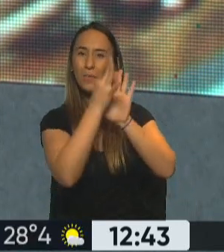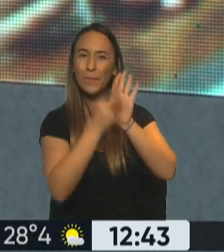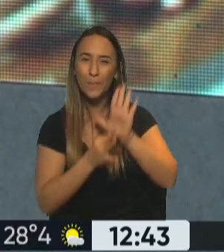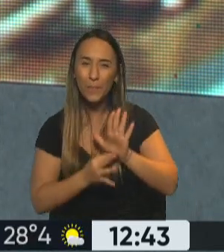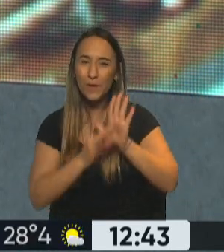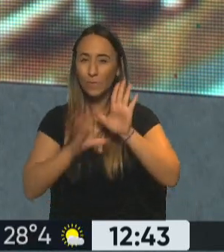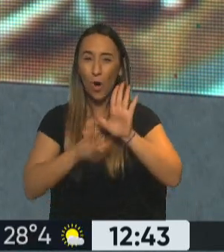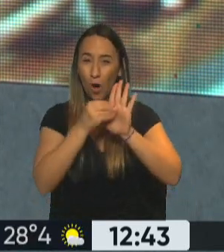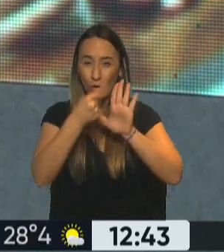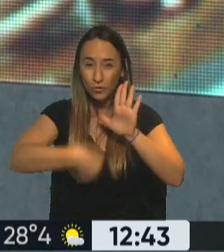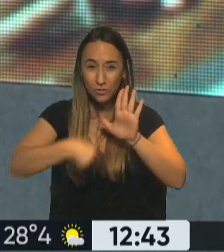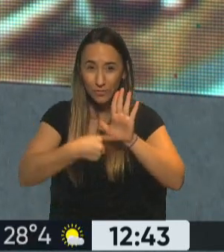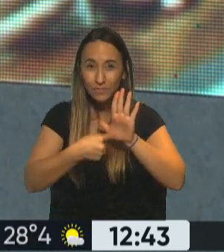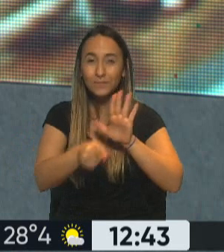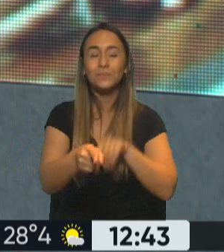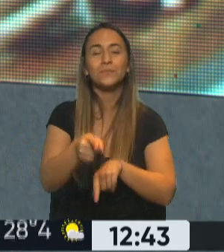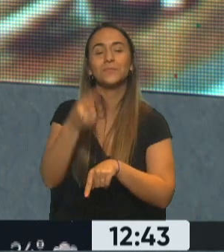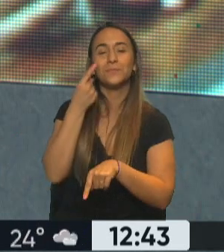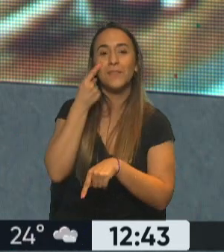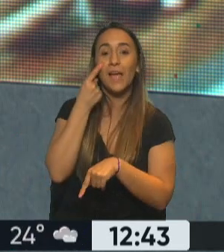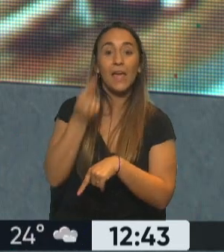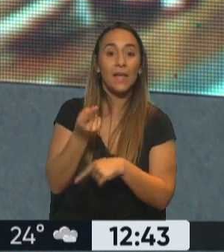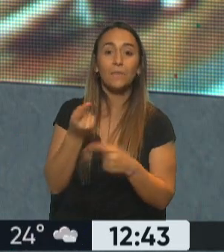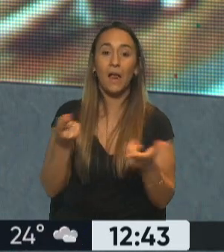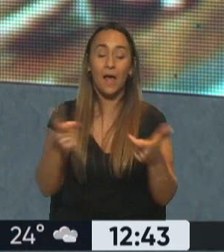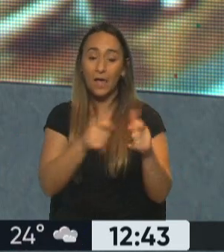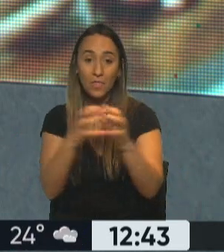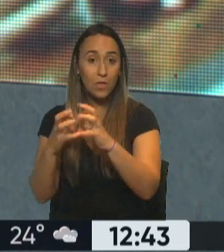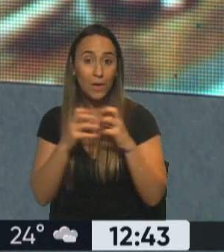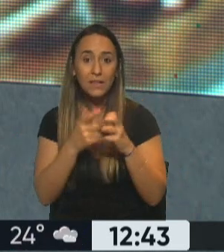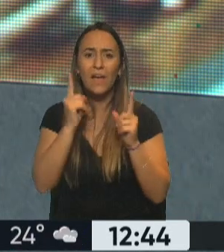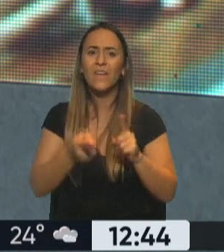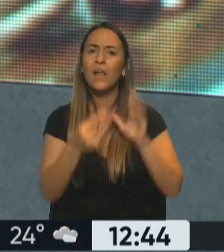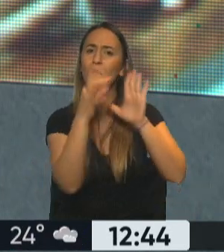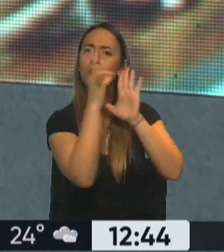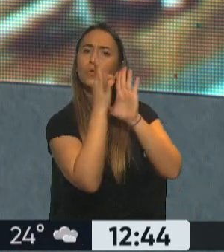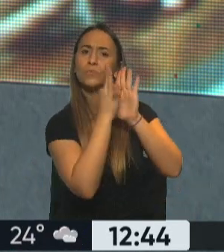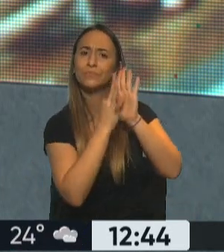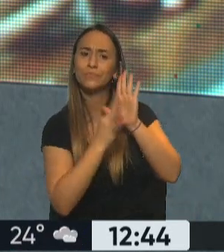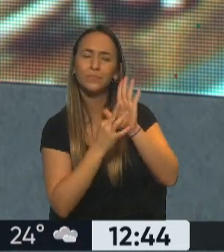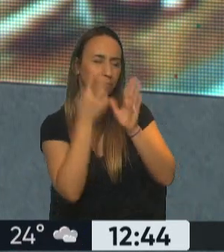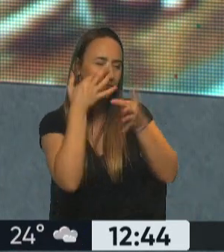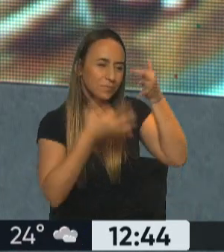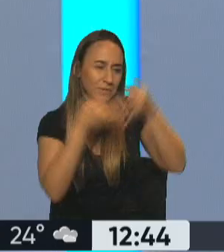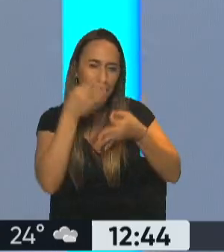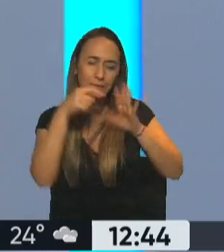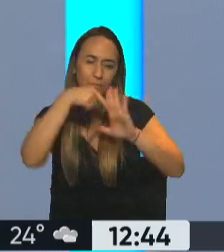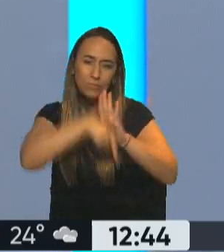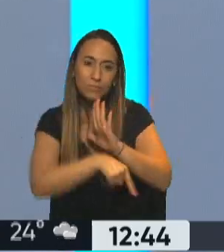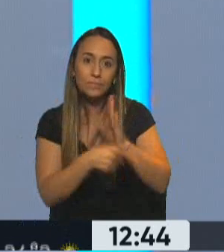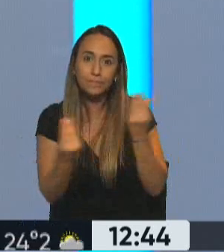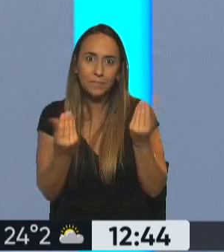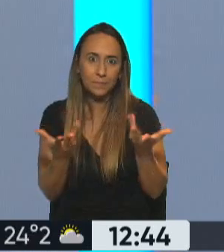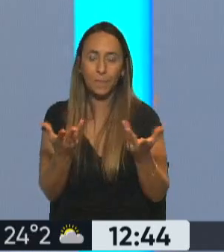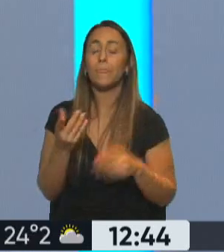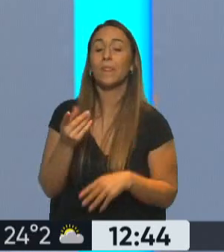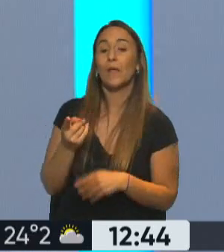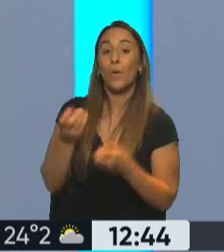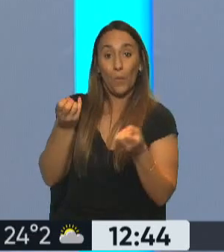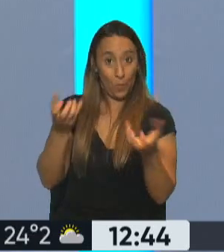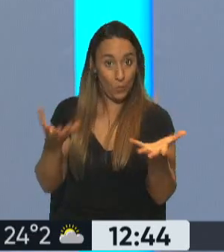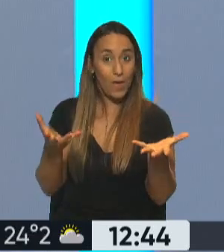cuándo comienza y básicamente también qué pasa con cada uno de esos artículos. Con Fernando Fraquelli analizamos el tema. ¿Qué tal, Fer? Hola Silvia, buenas tardes.